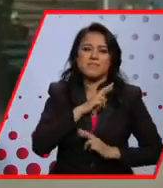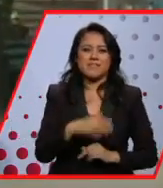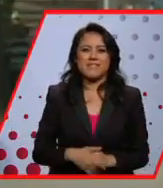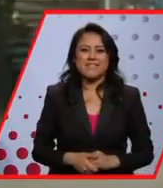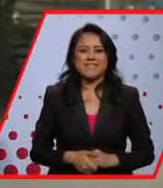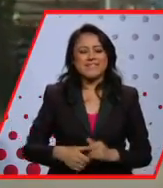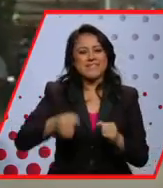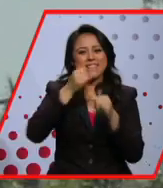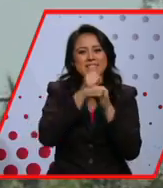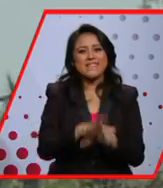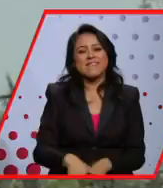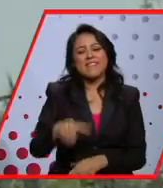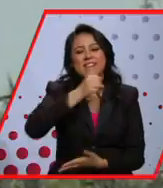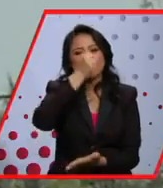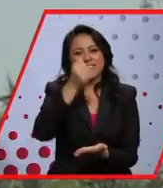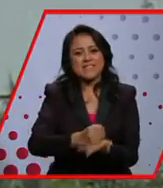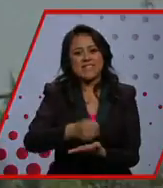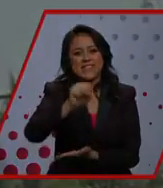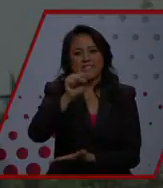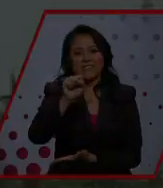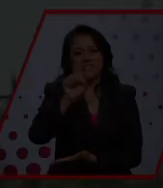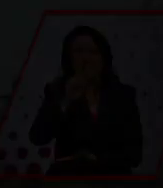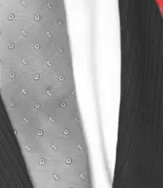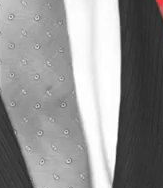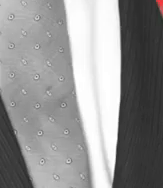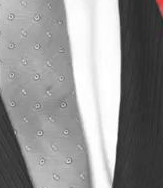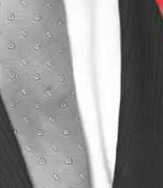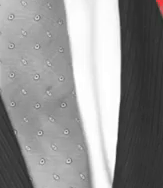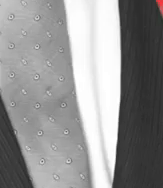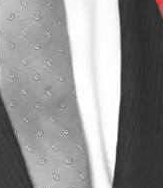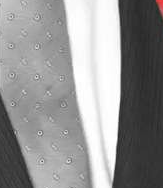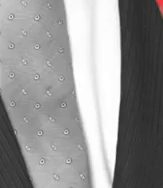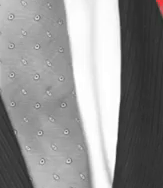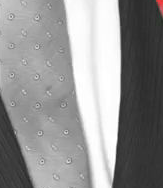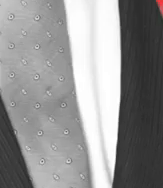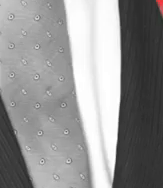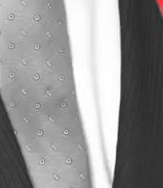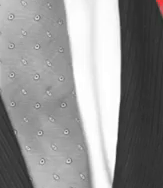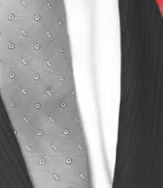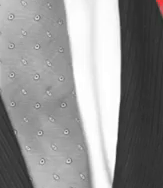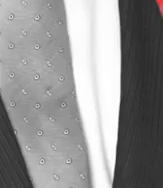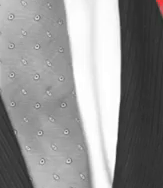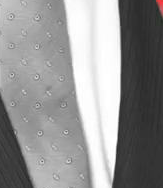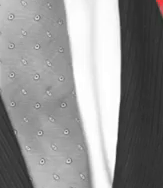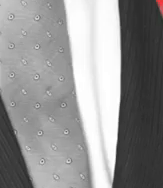Informó para quien corresponda, Sheila Martínez.